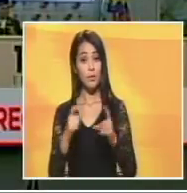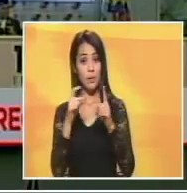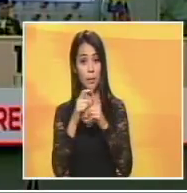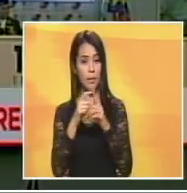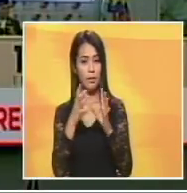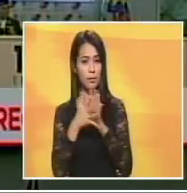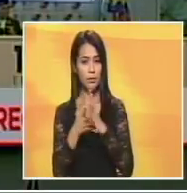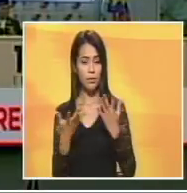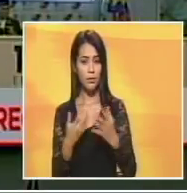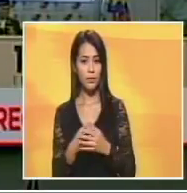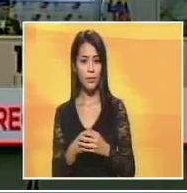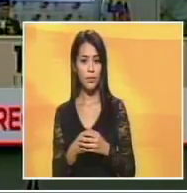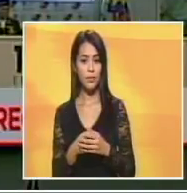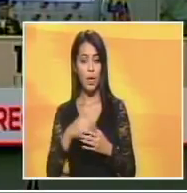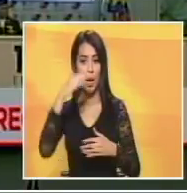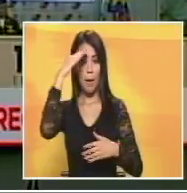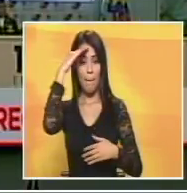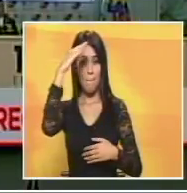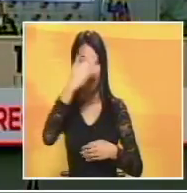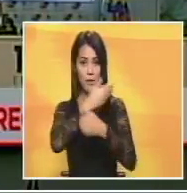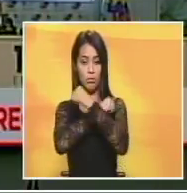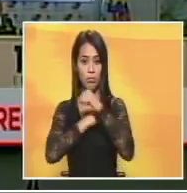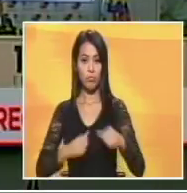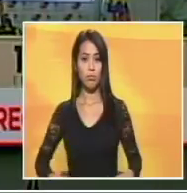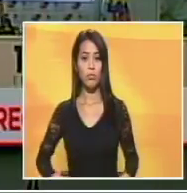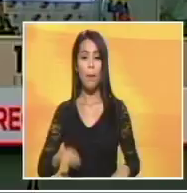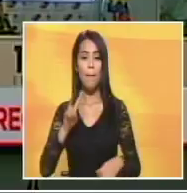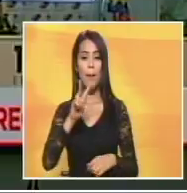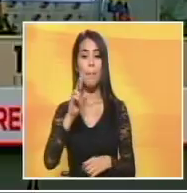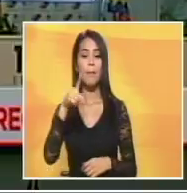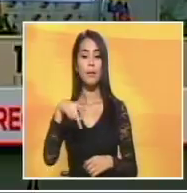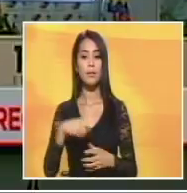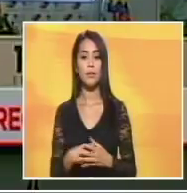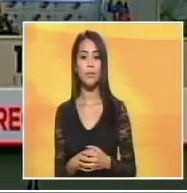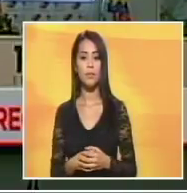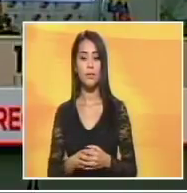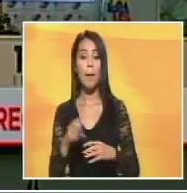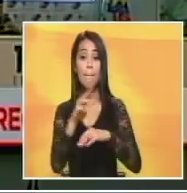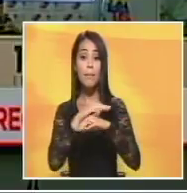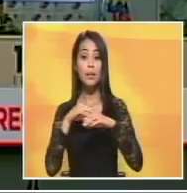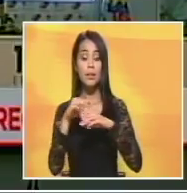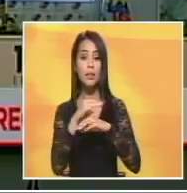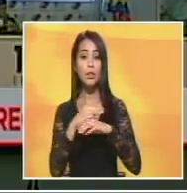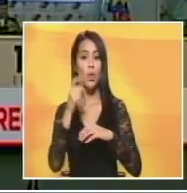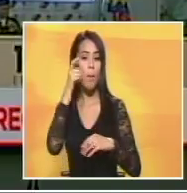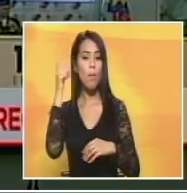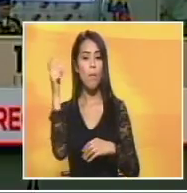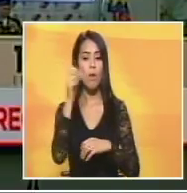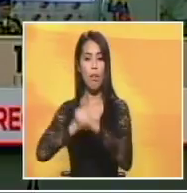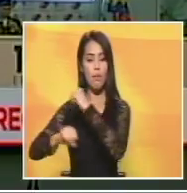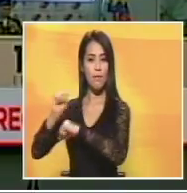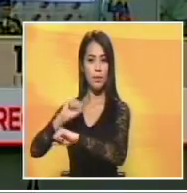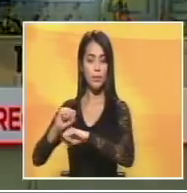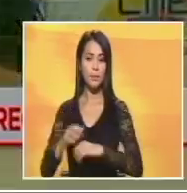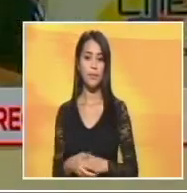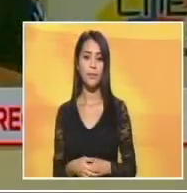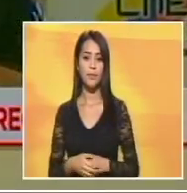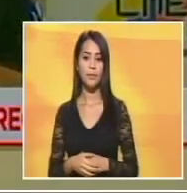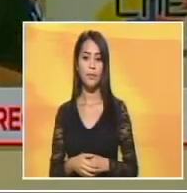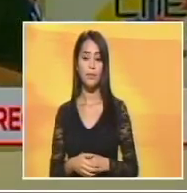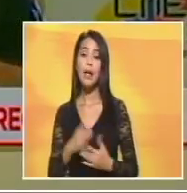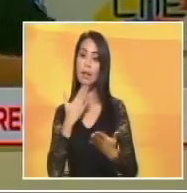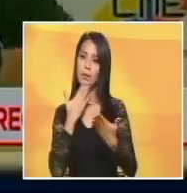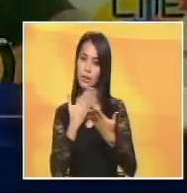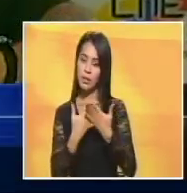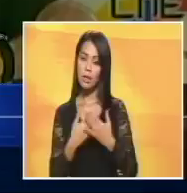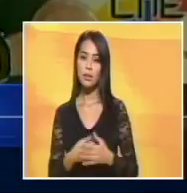cargo del general en jefe Vladimir Padrino López, ministro del Poder Popular para la Defensa. Bueno, muchísimas gracias.